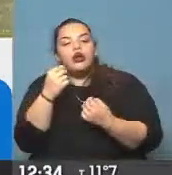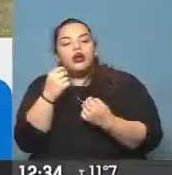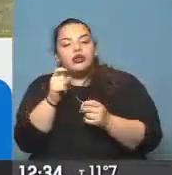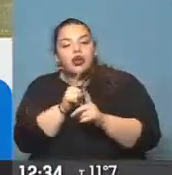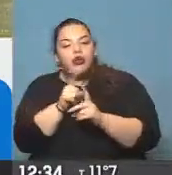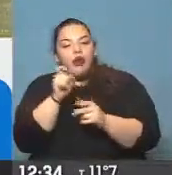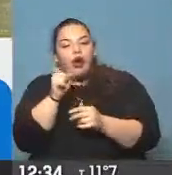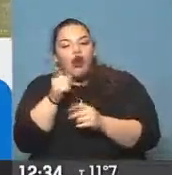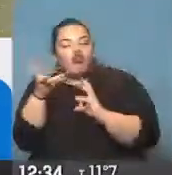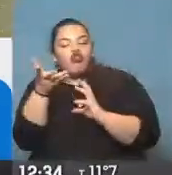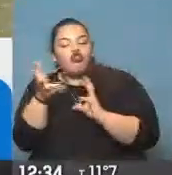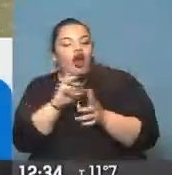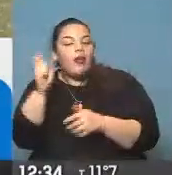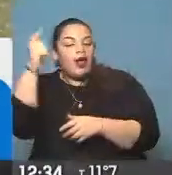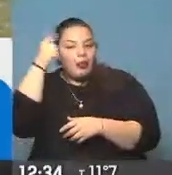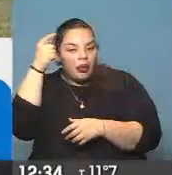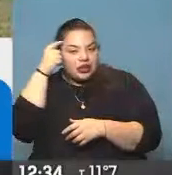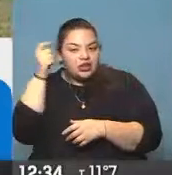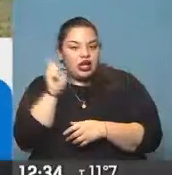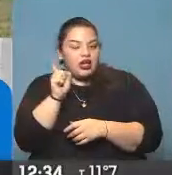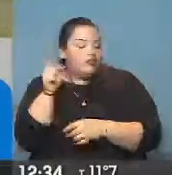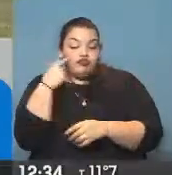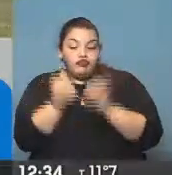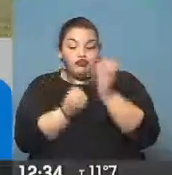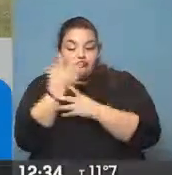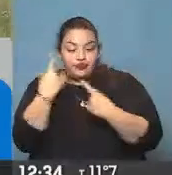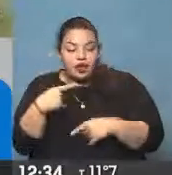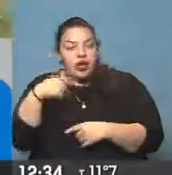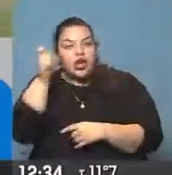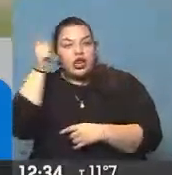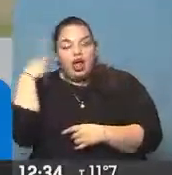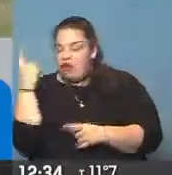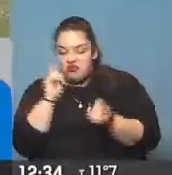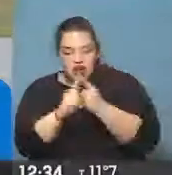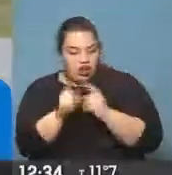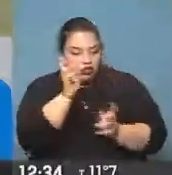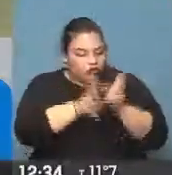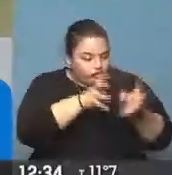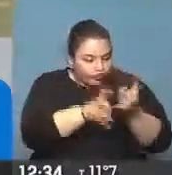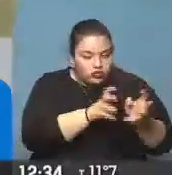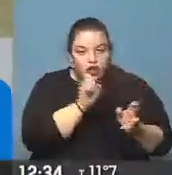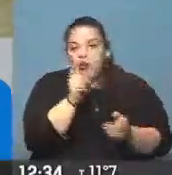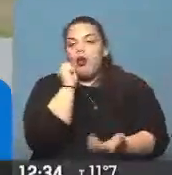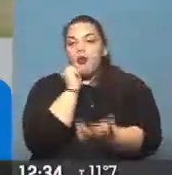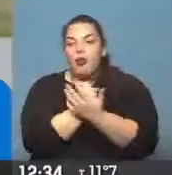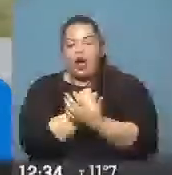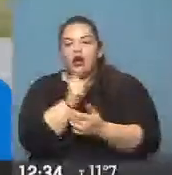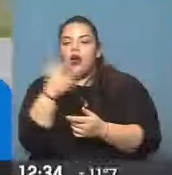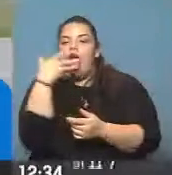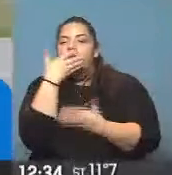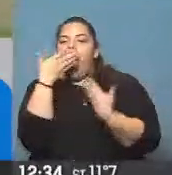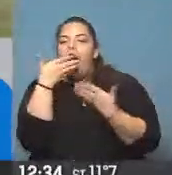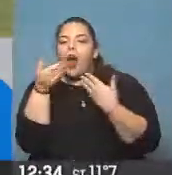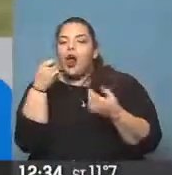emprender no una forma de pensar y hacer las cosas nosotros vemos como una ideología más que común como una marca de moda hablar en plural y dijiste que